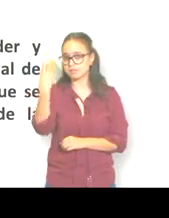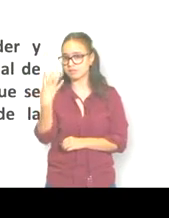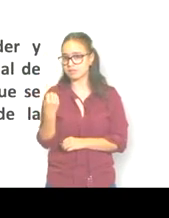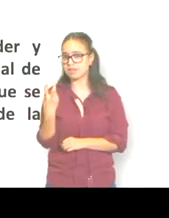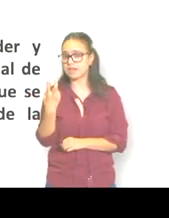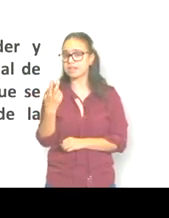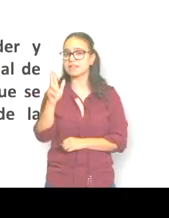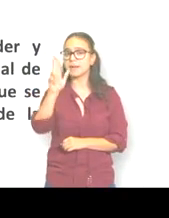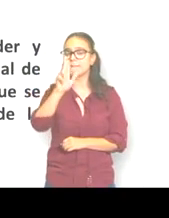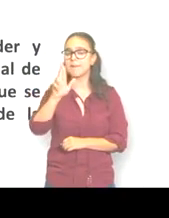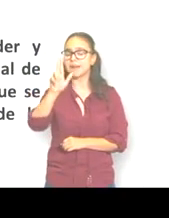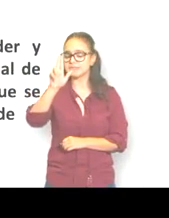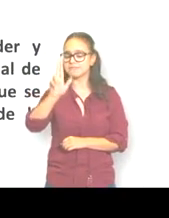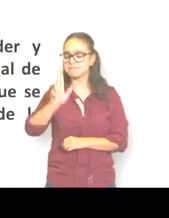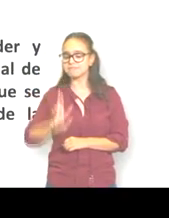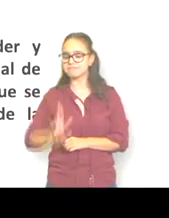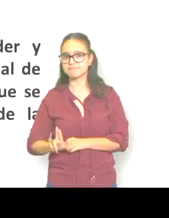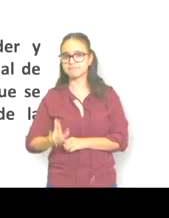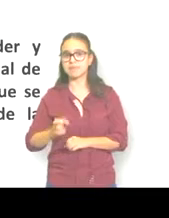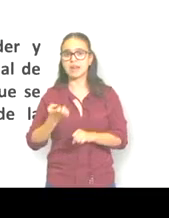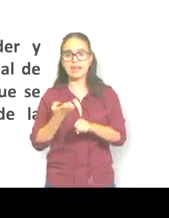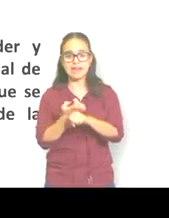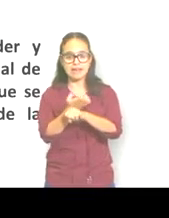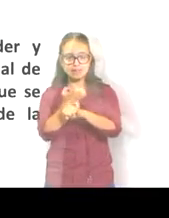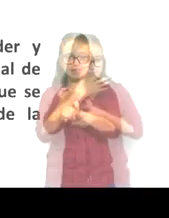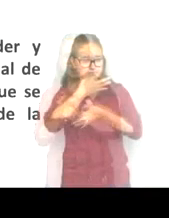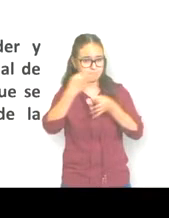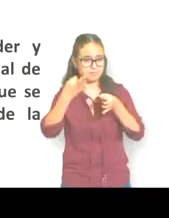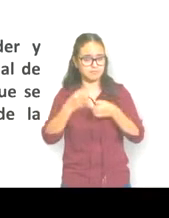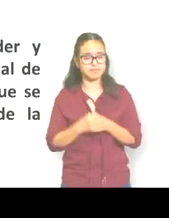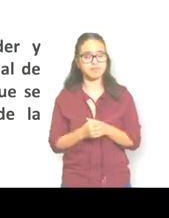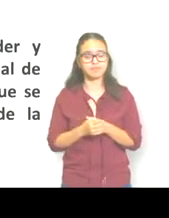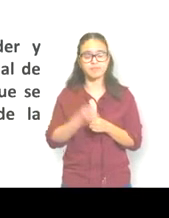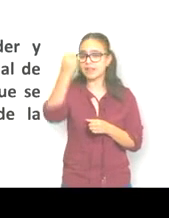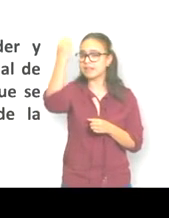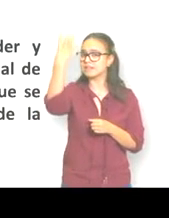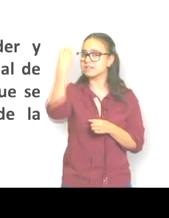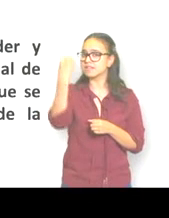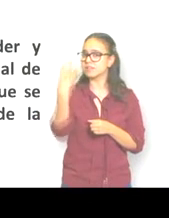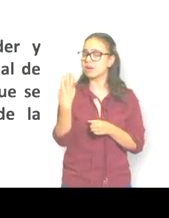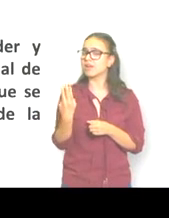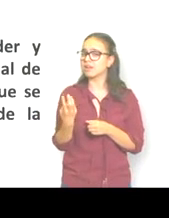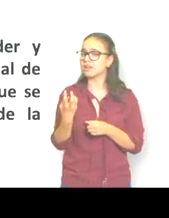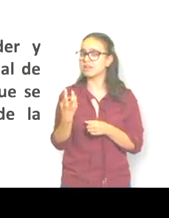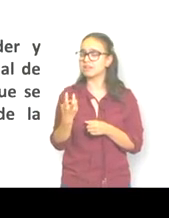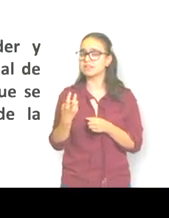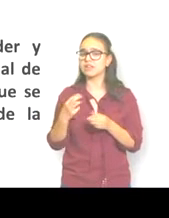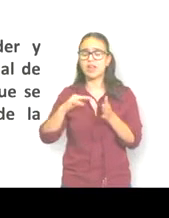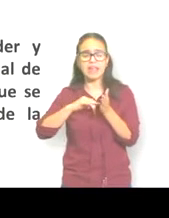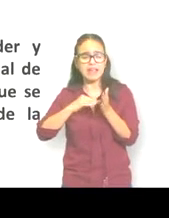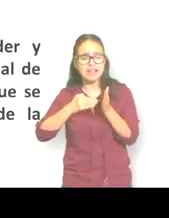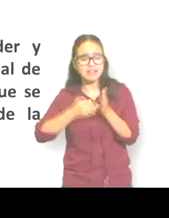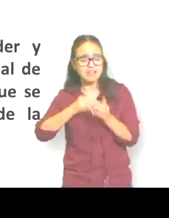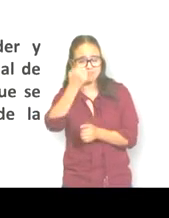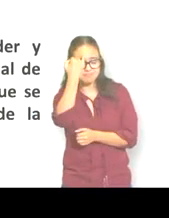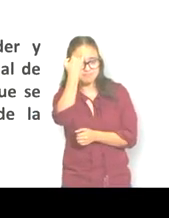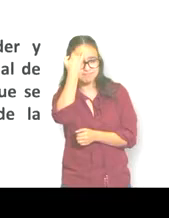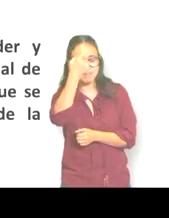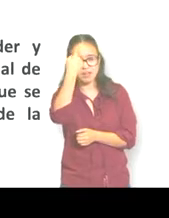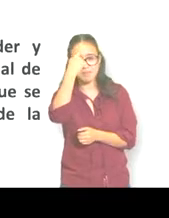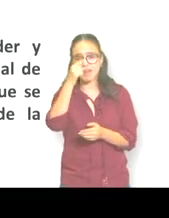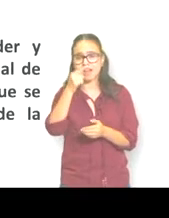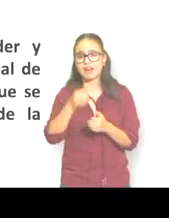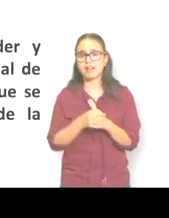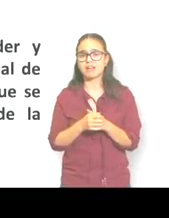sean enviados a los estados y de ahí se puede estar revisando. El semáforo es un sistema que permite entender y comunicar